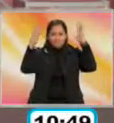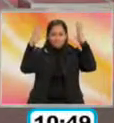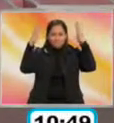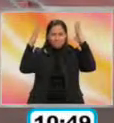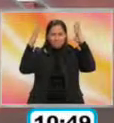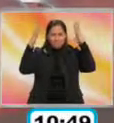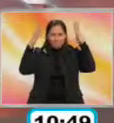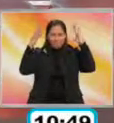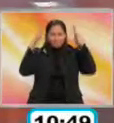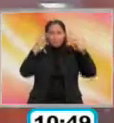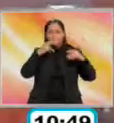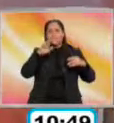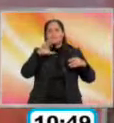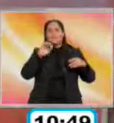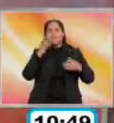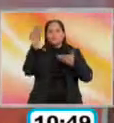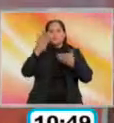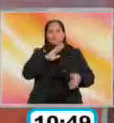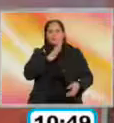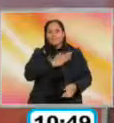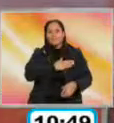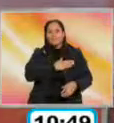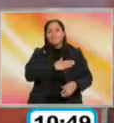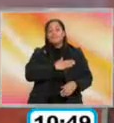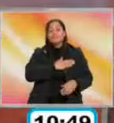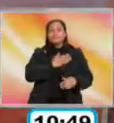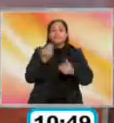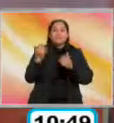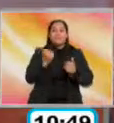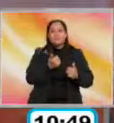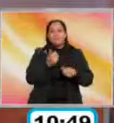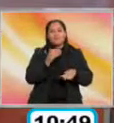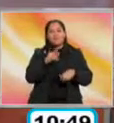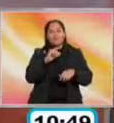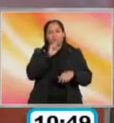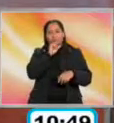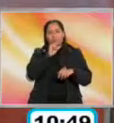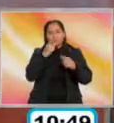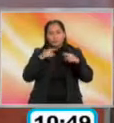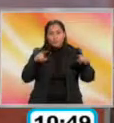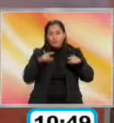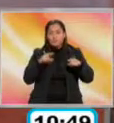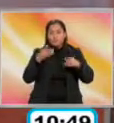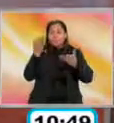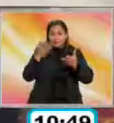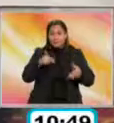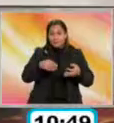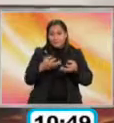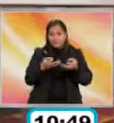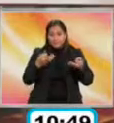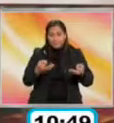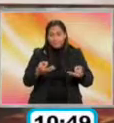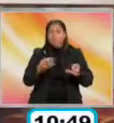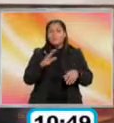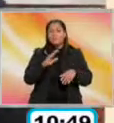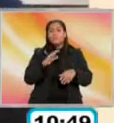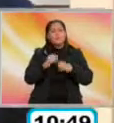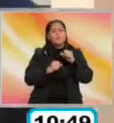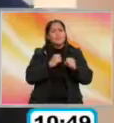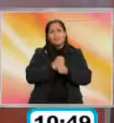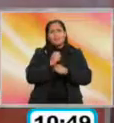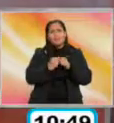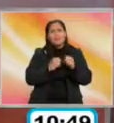Aplauso para Hueco desde España. Viene a traernos más de su buena música pisando estas tierras por varios